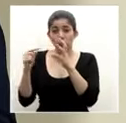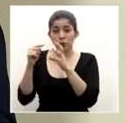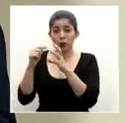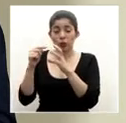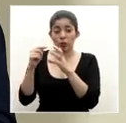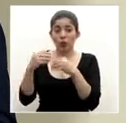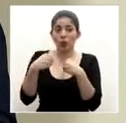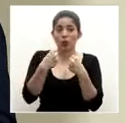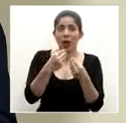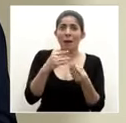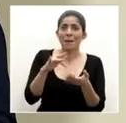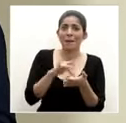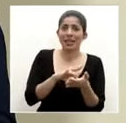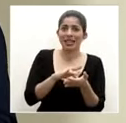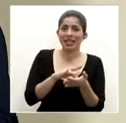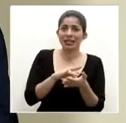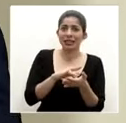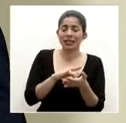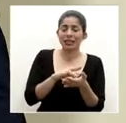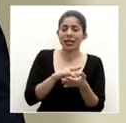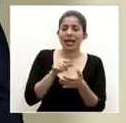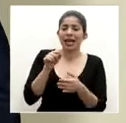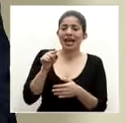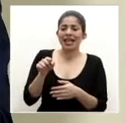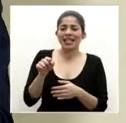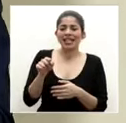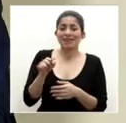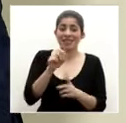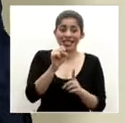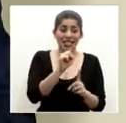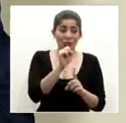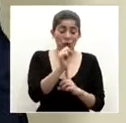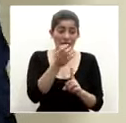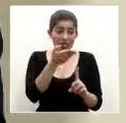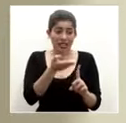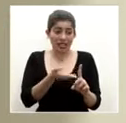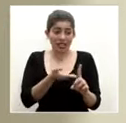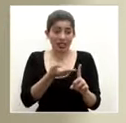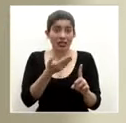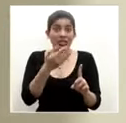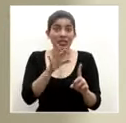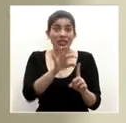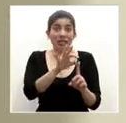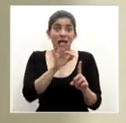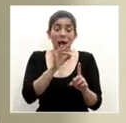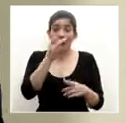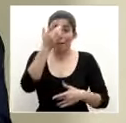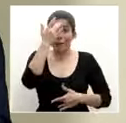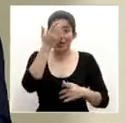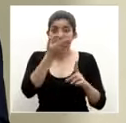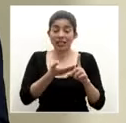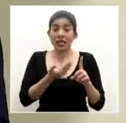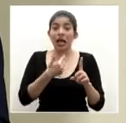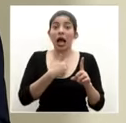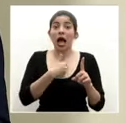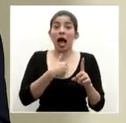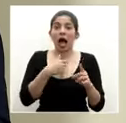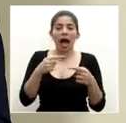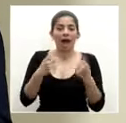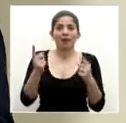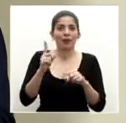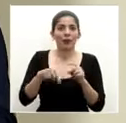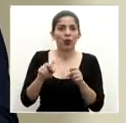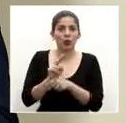un medicamento justamente que en una situación donde se ha seleccionado pacientes que tienen esa